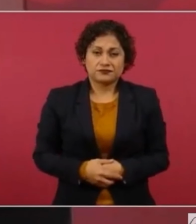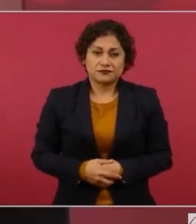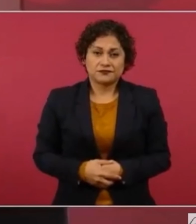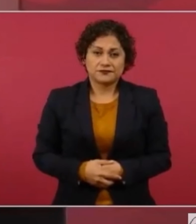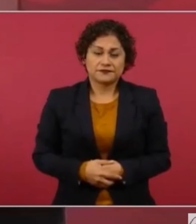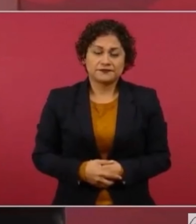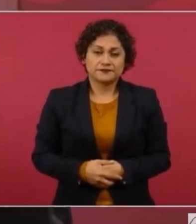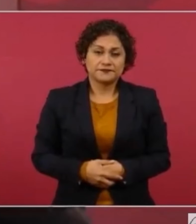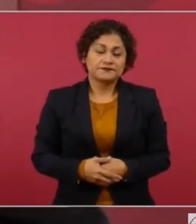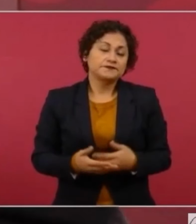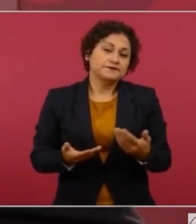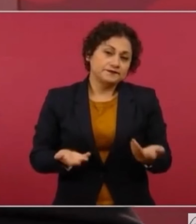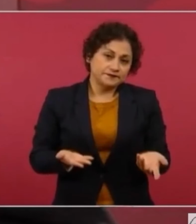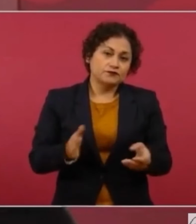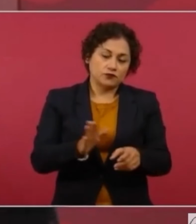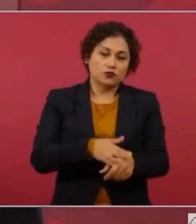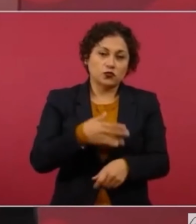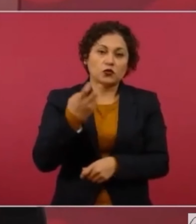cuando